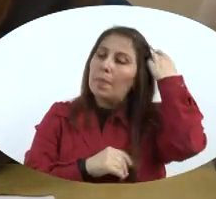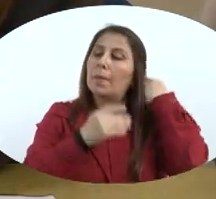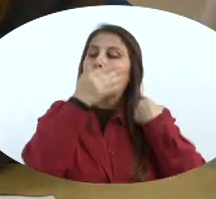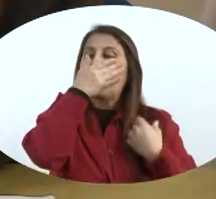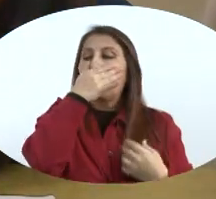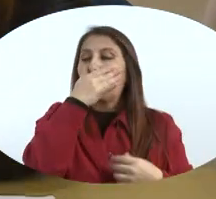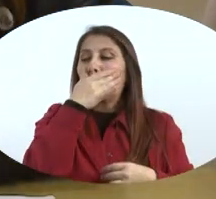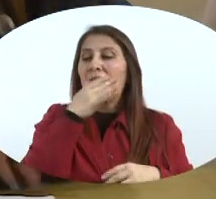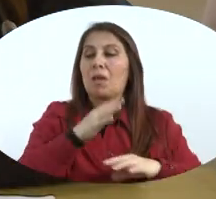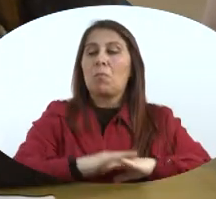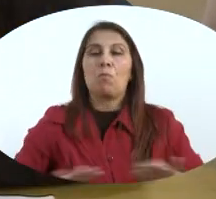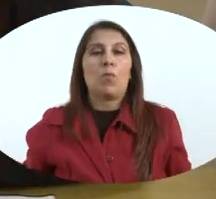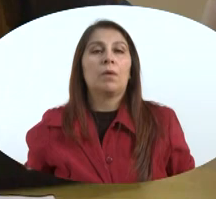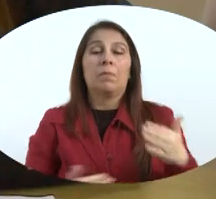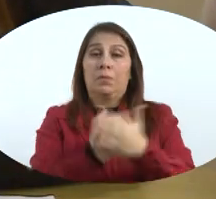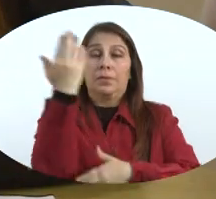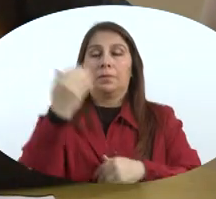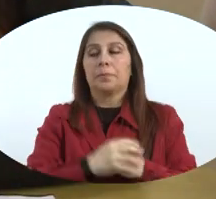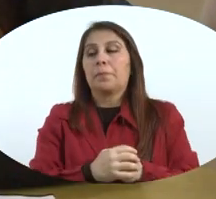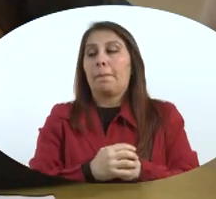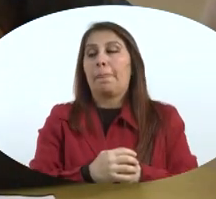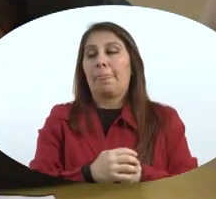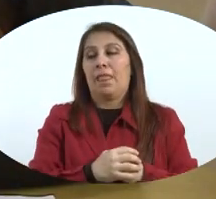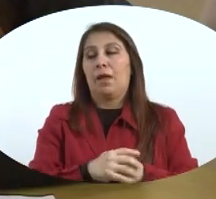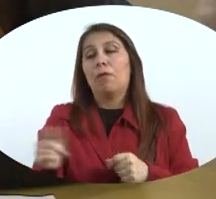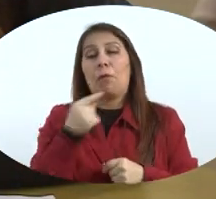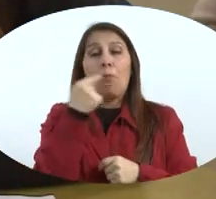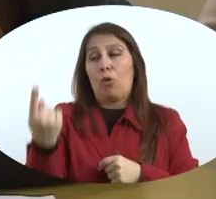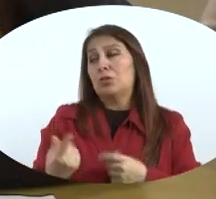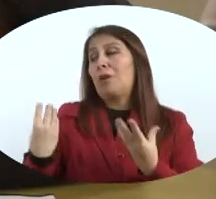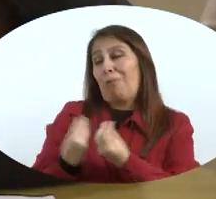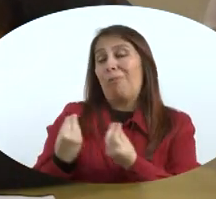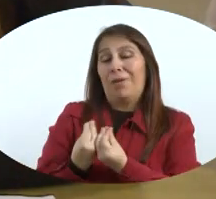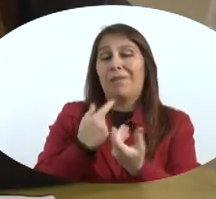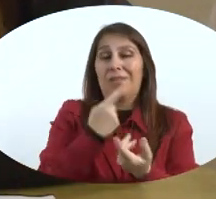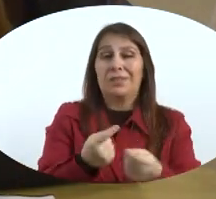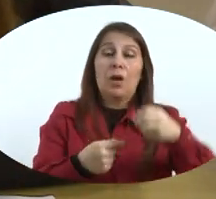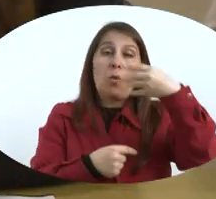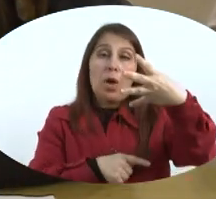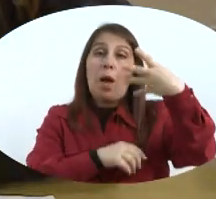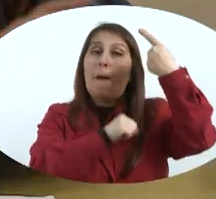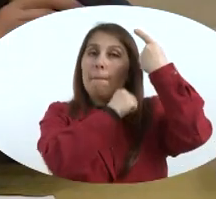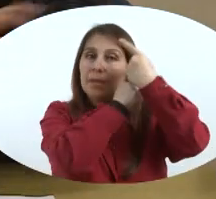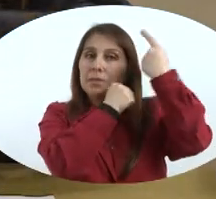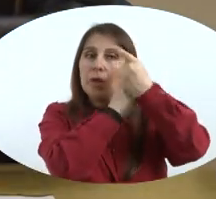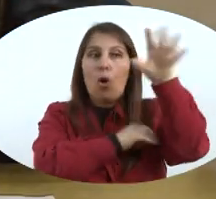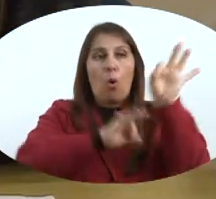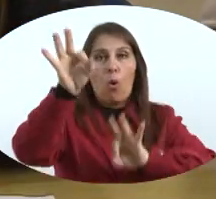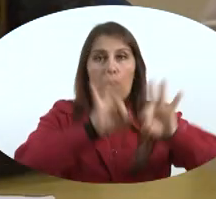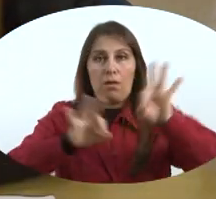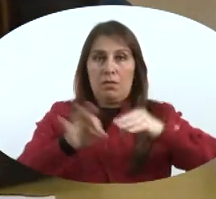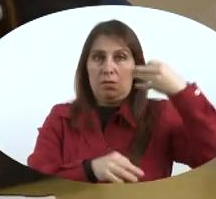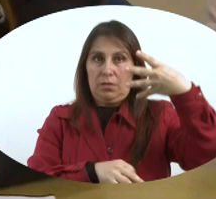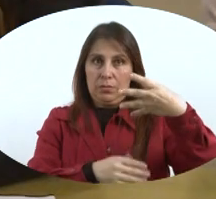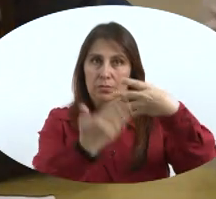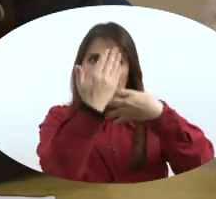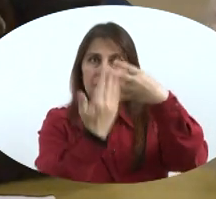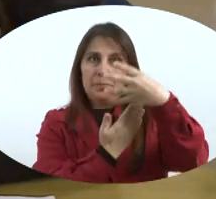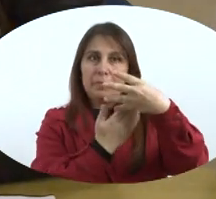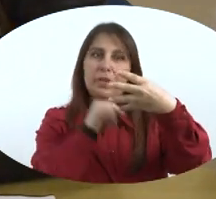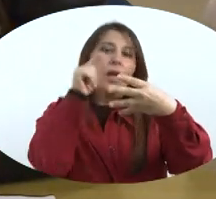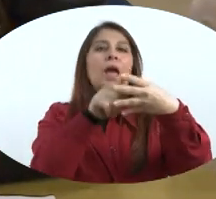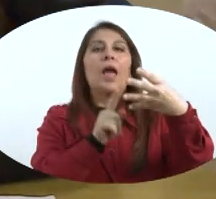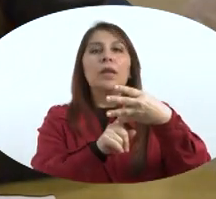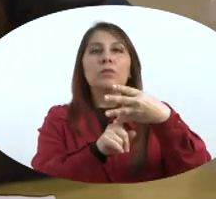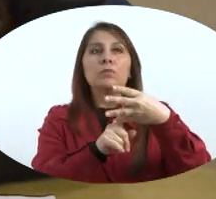bueno vamos a arrancar como lo dice acá tenemos definido cuatro principios organizativos que van a